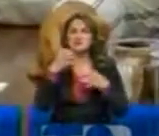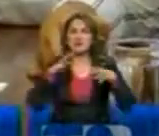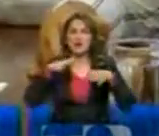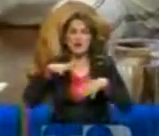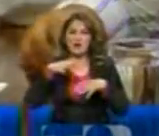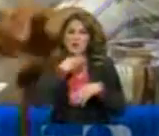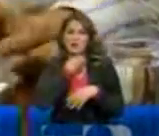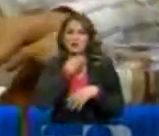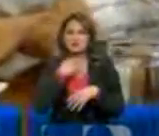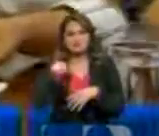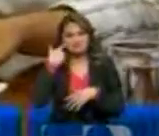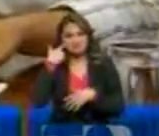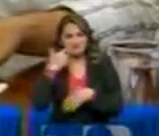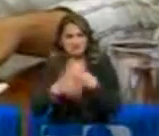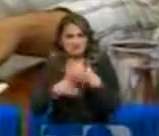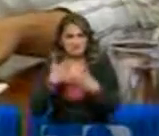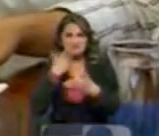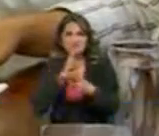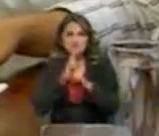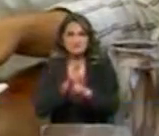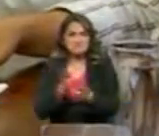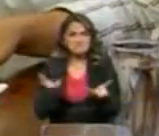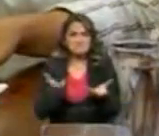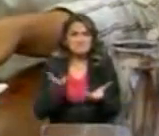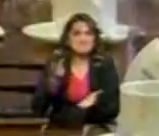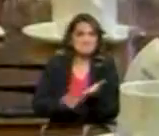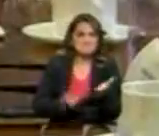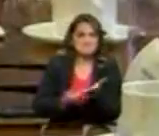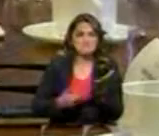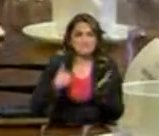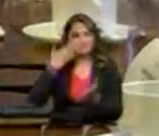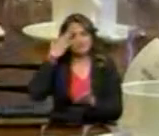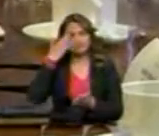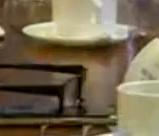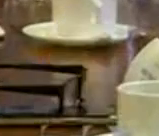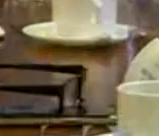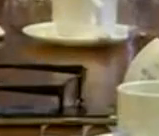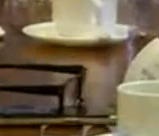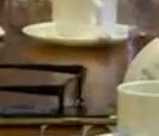legislativa, aseguraron todos los integrantes de la Comisión de Fiscalización. Luisa María Heredia, 24 horas.